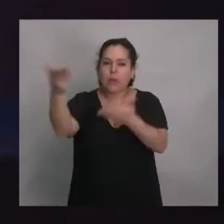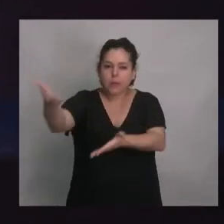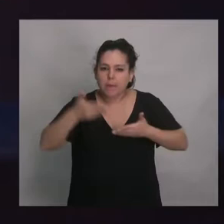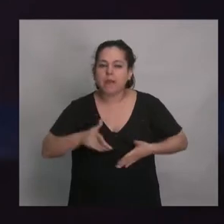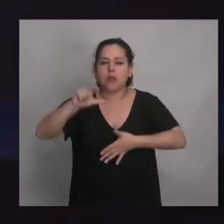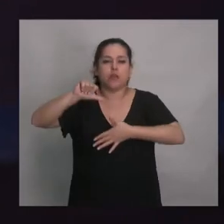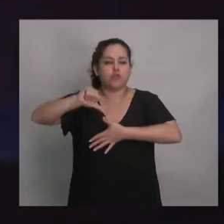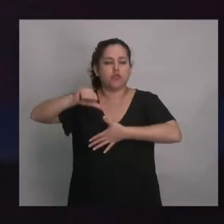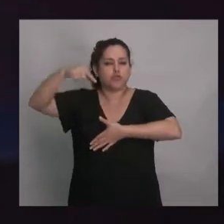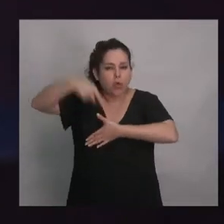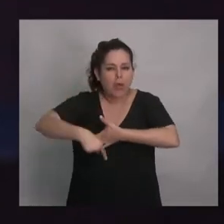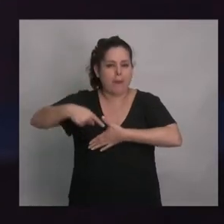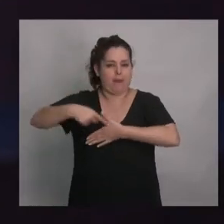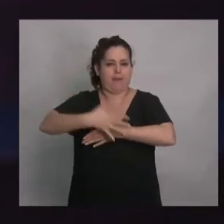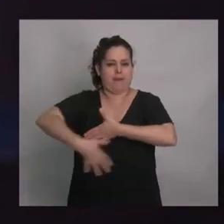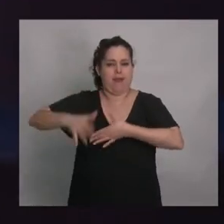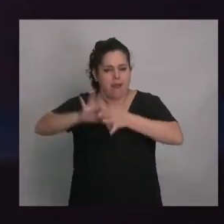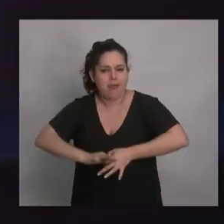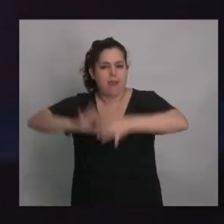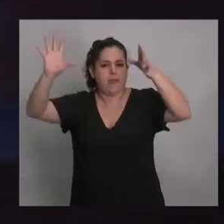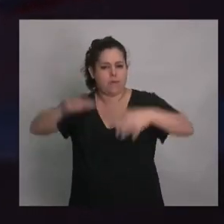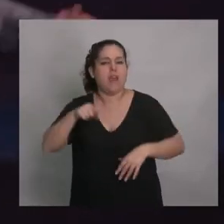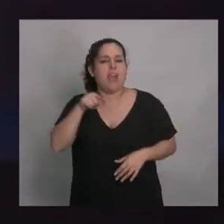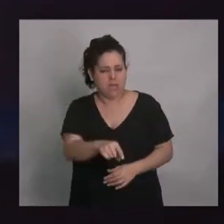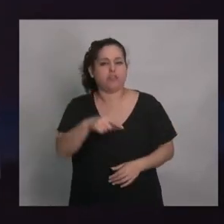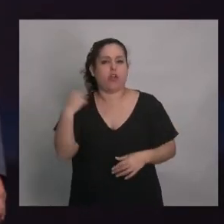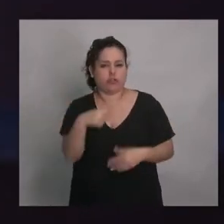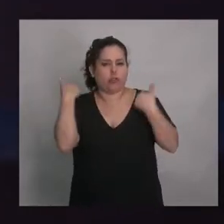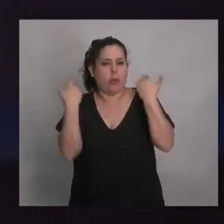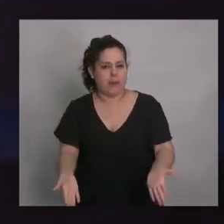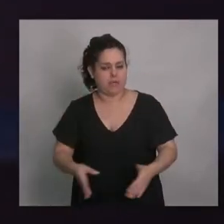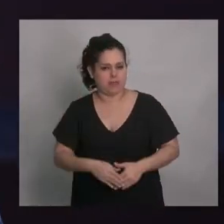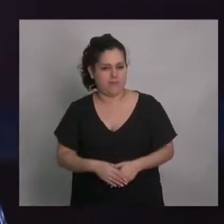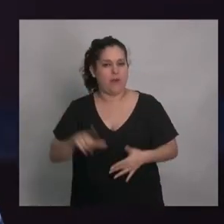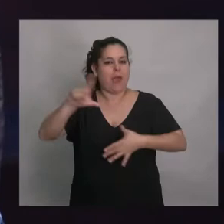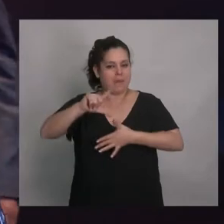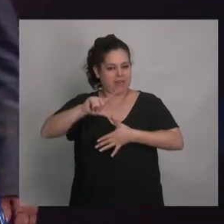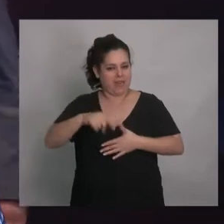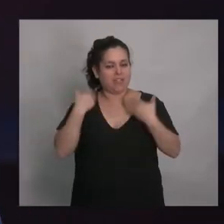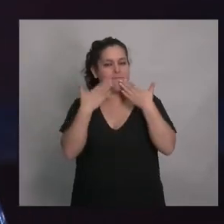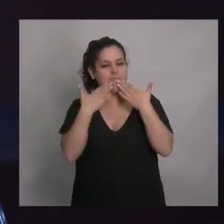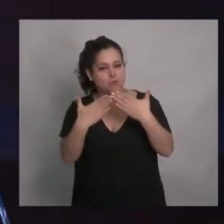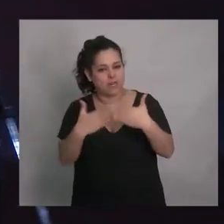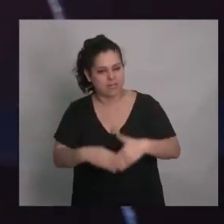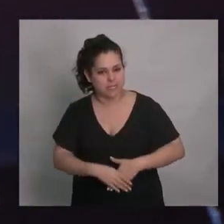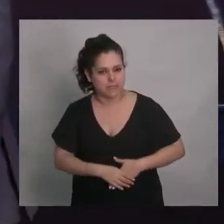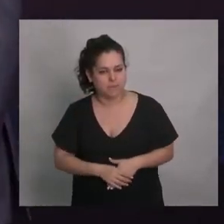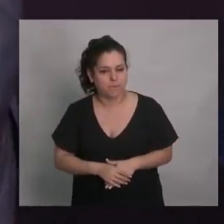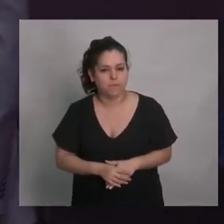suramérica libre eso es lo que nos merecemos en américa latina' muchísimas gracias